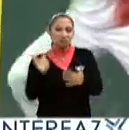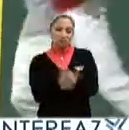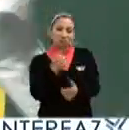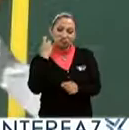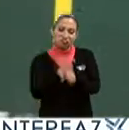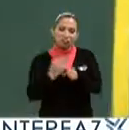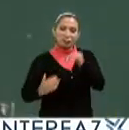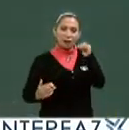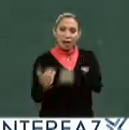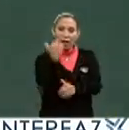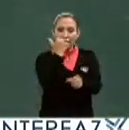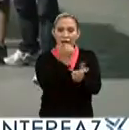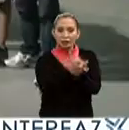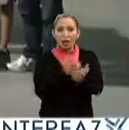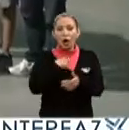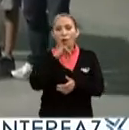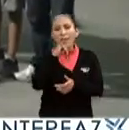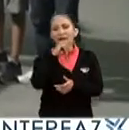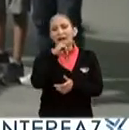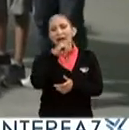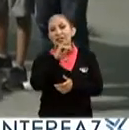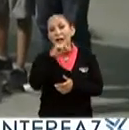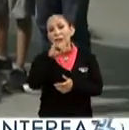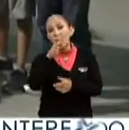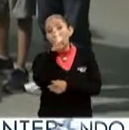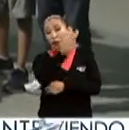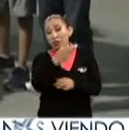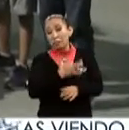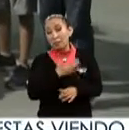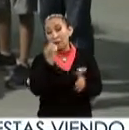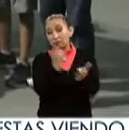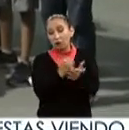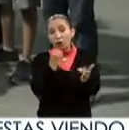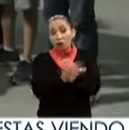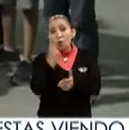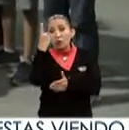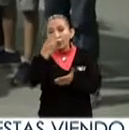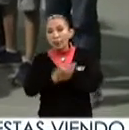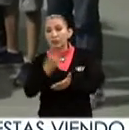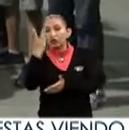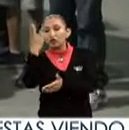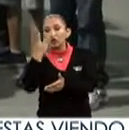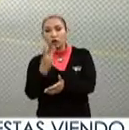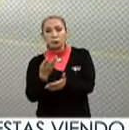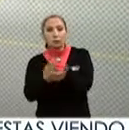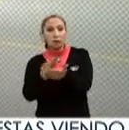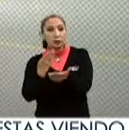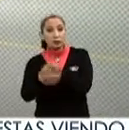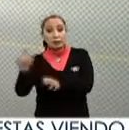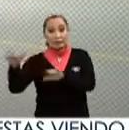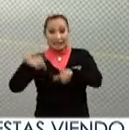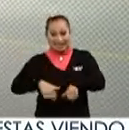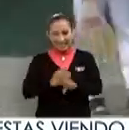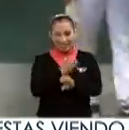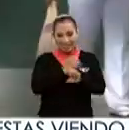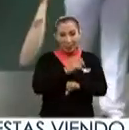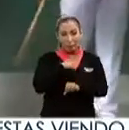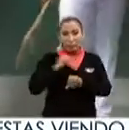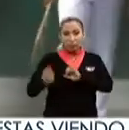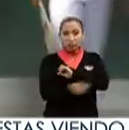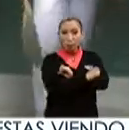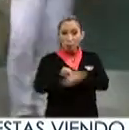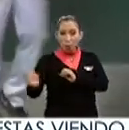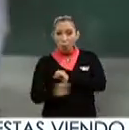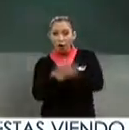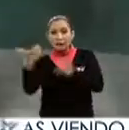del frontón en la Ciudad Deportiva Juan Fernández Albarrán con 4 medallas de oro, 1 de plata y 2 bronces. Los de casa, los pelotaris